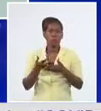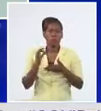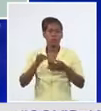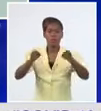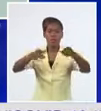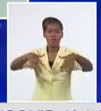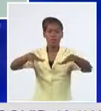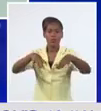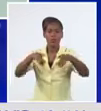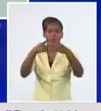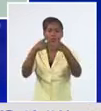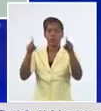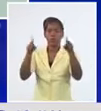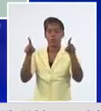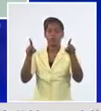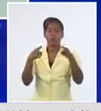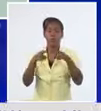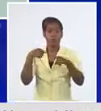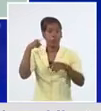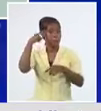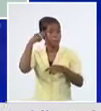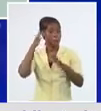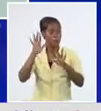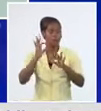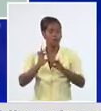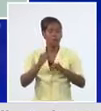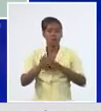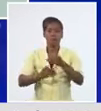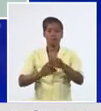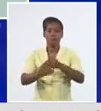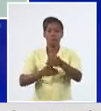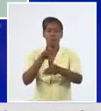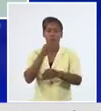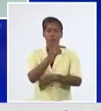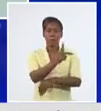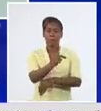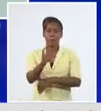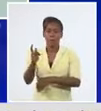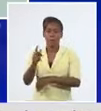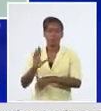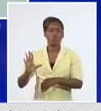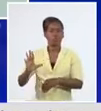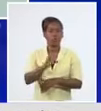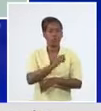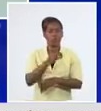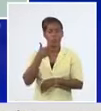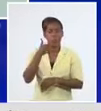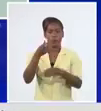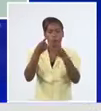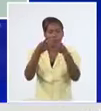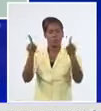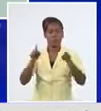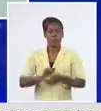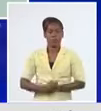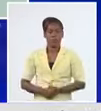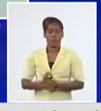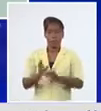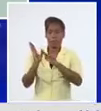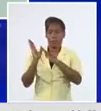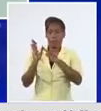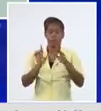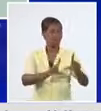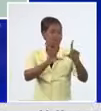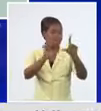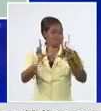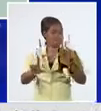estoy seguro que lo vamos a hacer, la transmisión que estamos enfrentando ahí. Ahora, en estos momentos ahí lo tienen, y yo